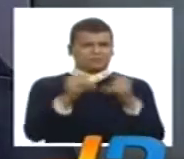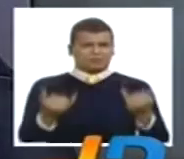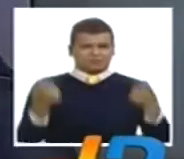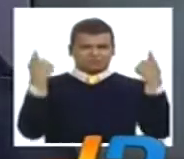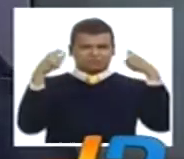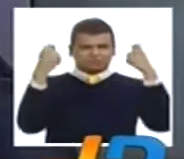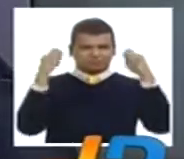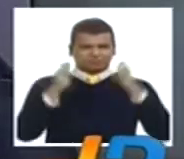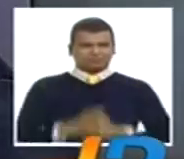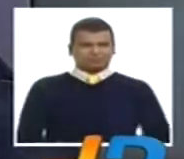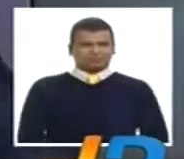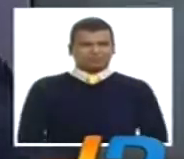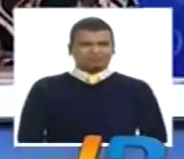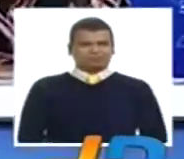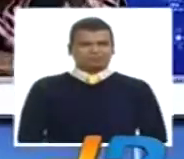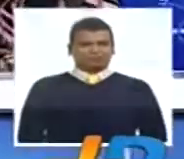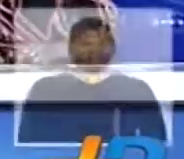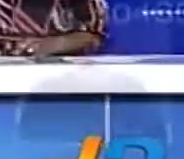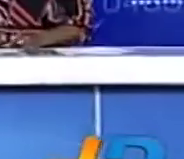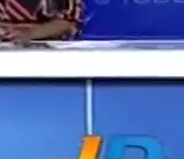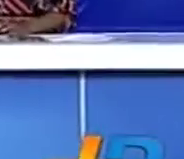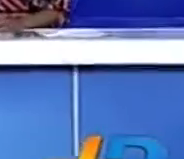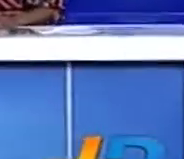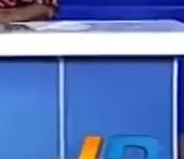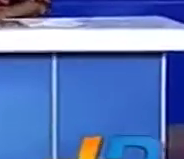deportes, después de comerciales.